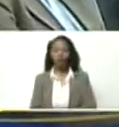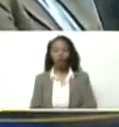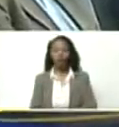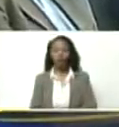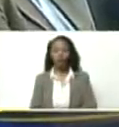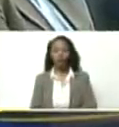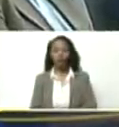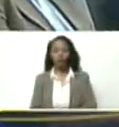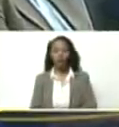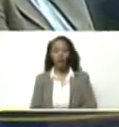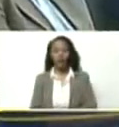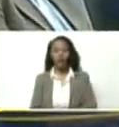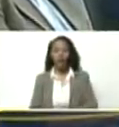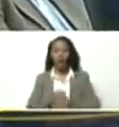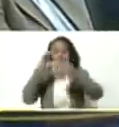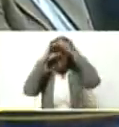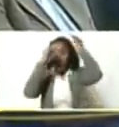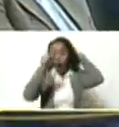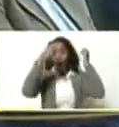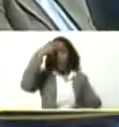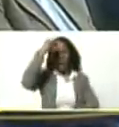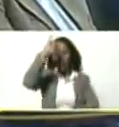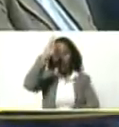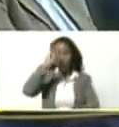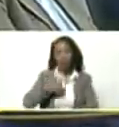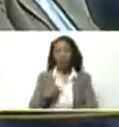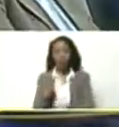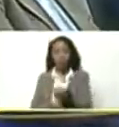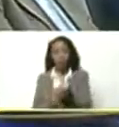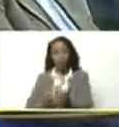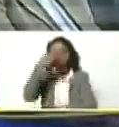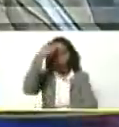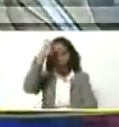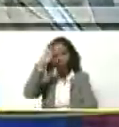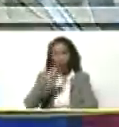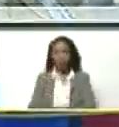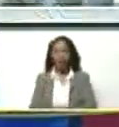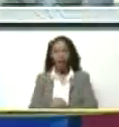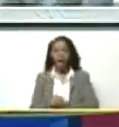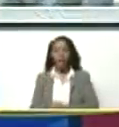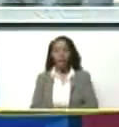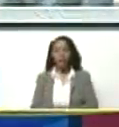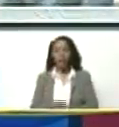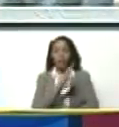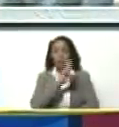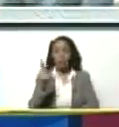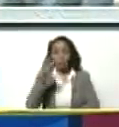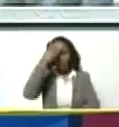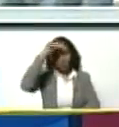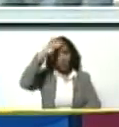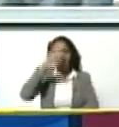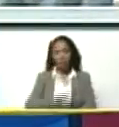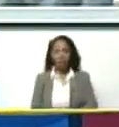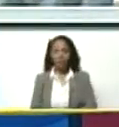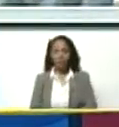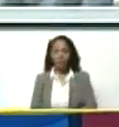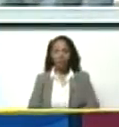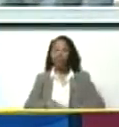la Embajada de Haití, nuestra hermana Haití, de la República de Cuba,